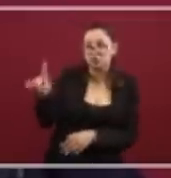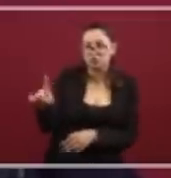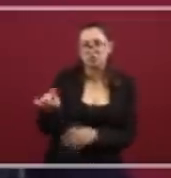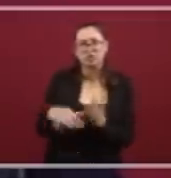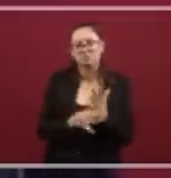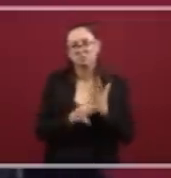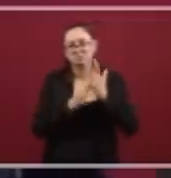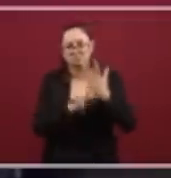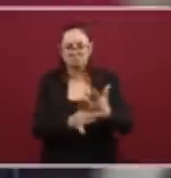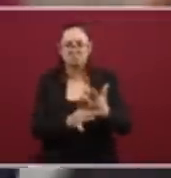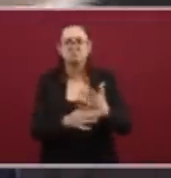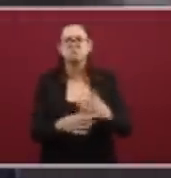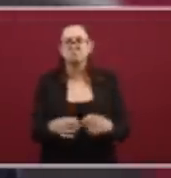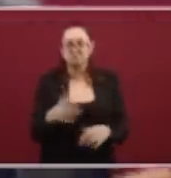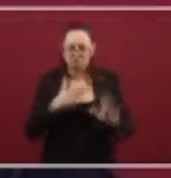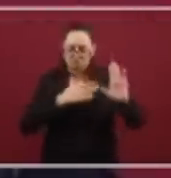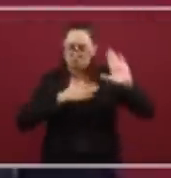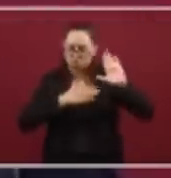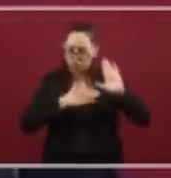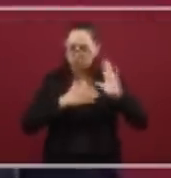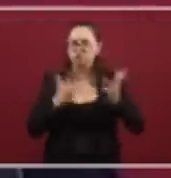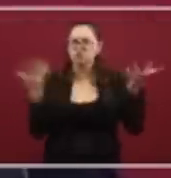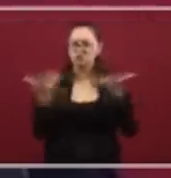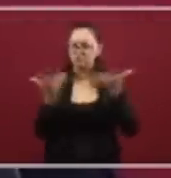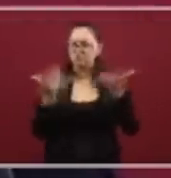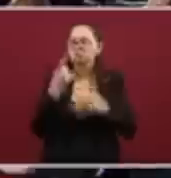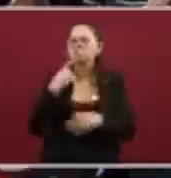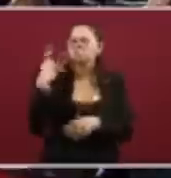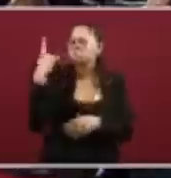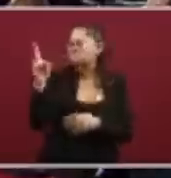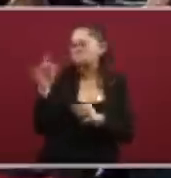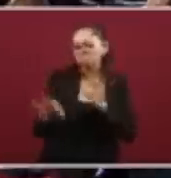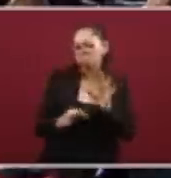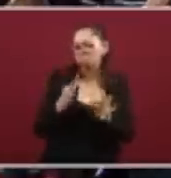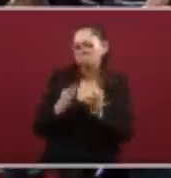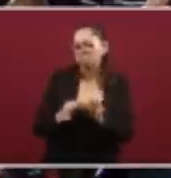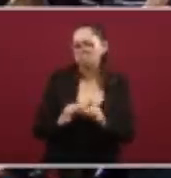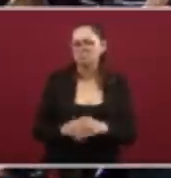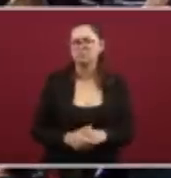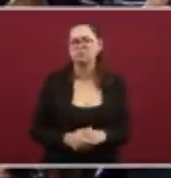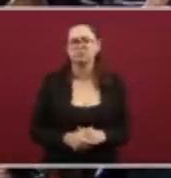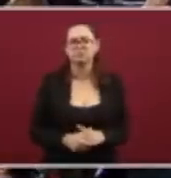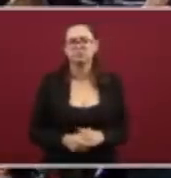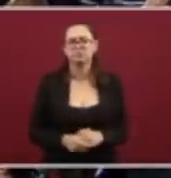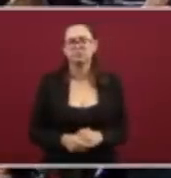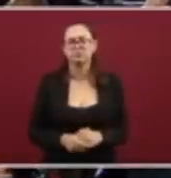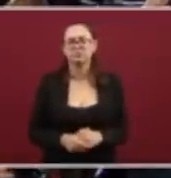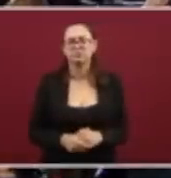que él tenía ese compromiso de hacerlo de esa manera y así lo así lo realizó